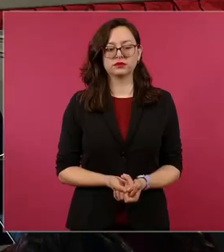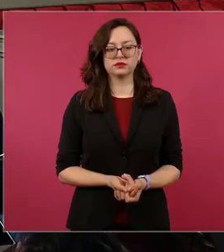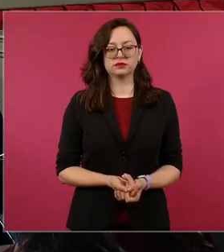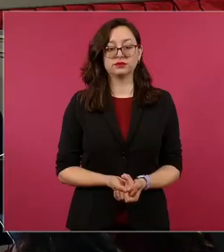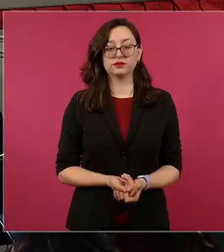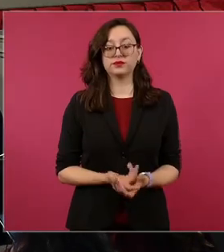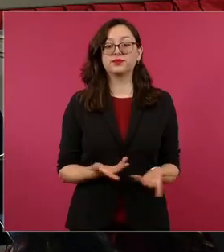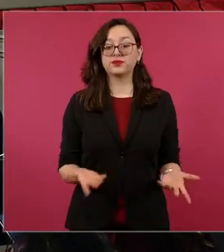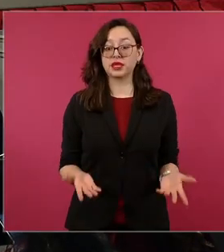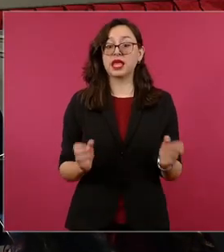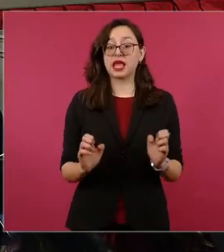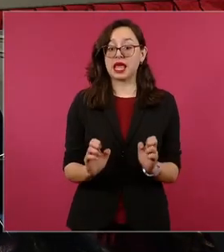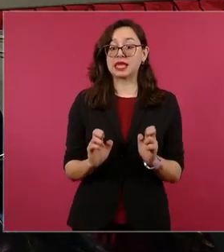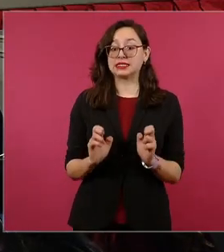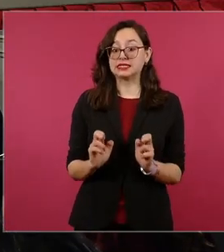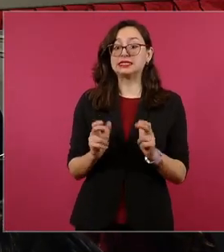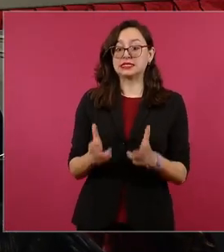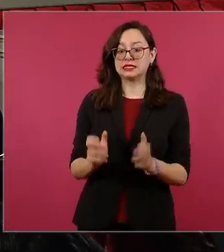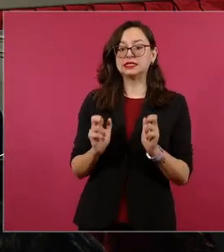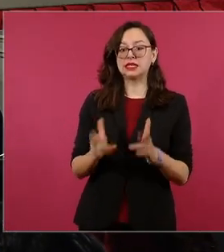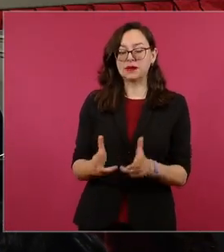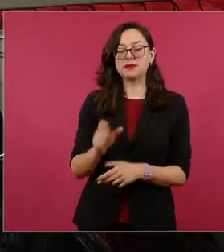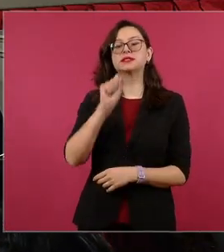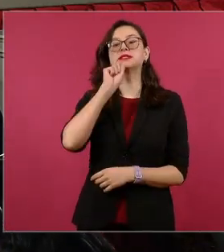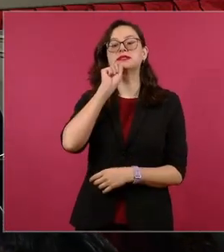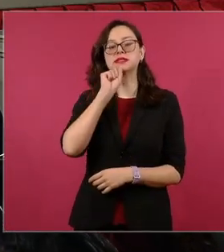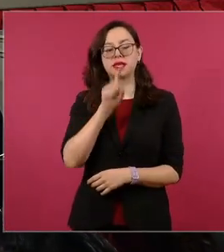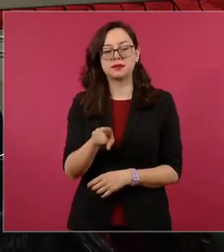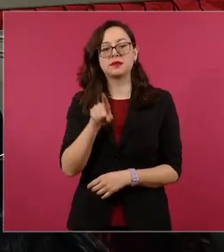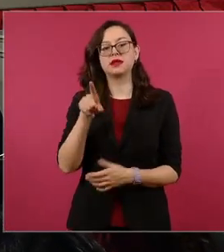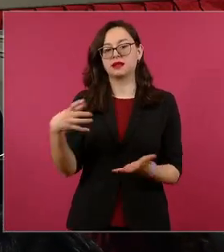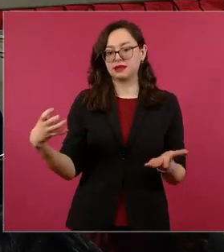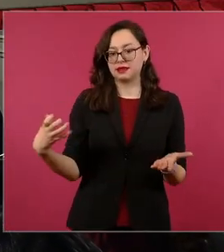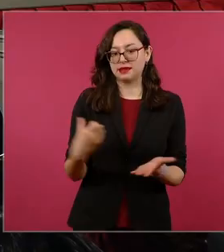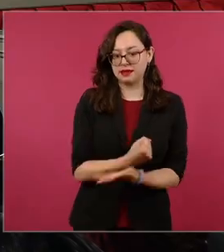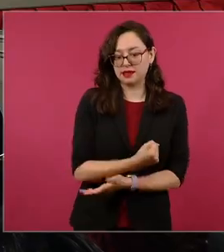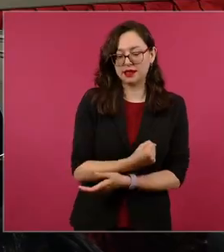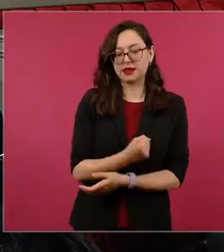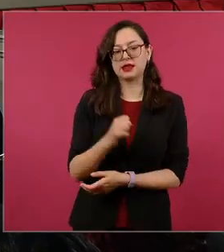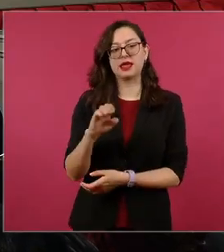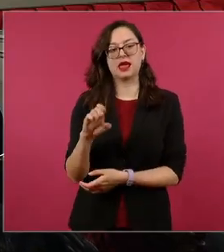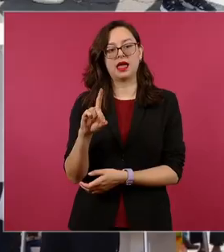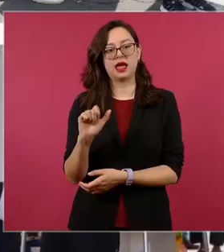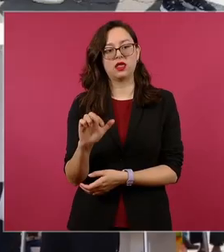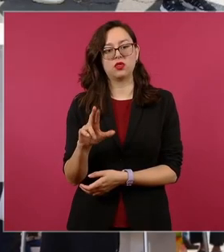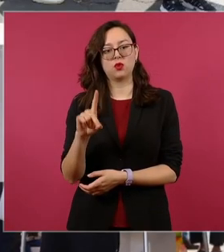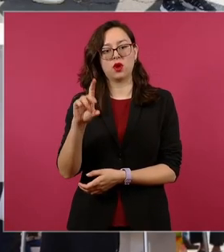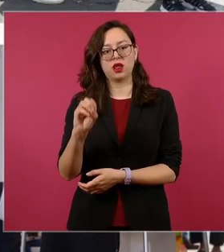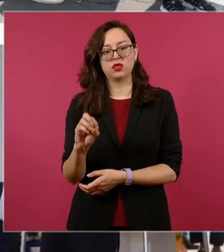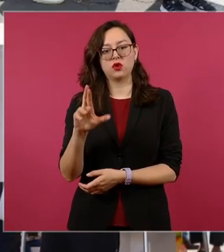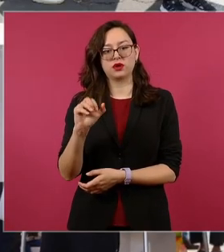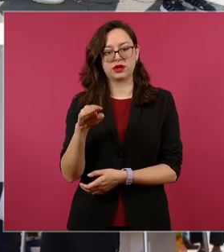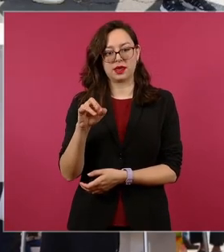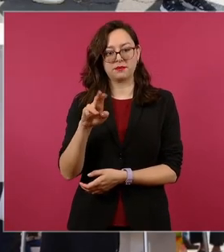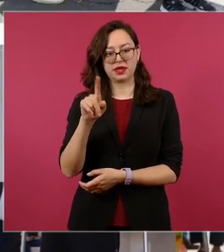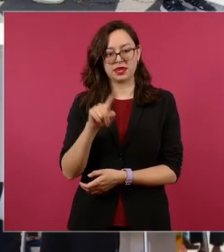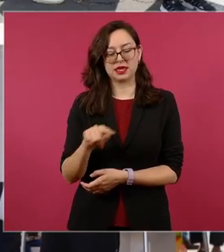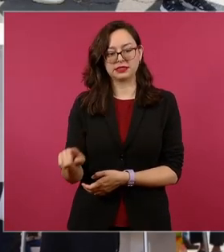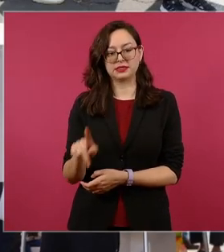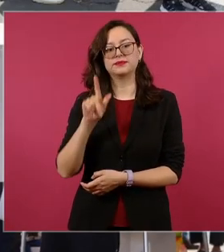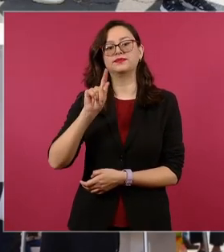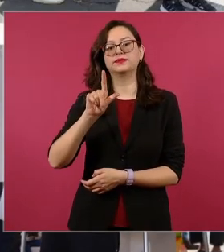le dan el triunfo a Eduardo Ramírez por Morena, PT Verde, en un rango de 79